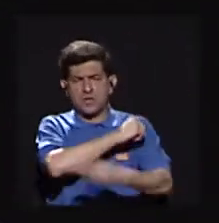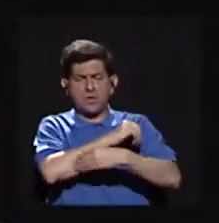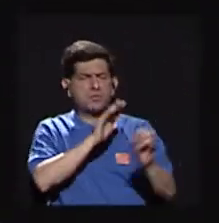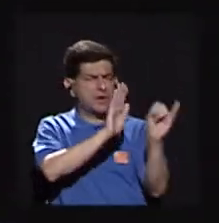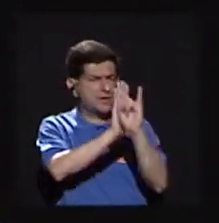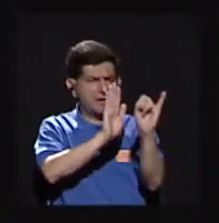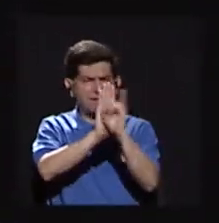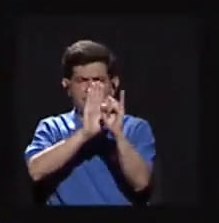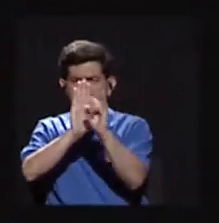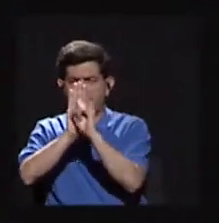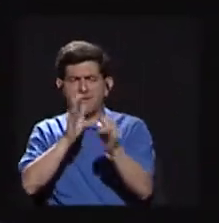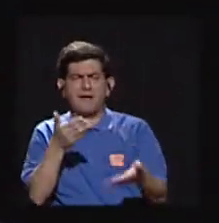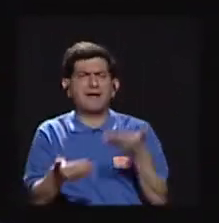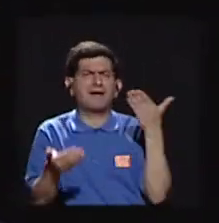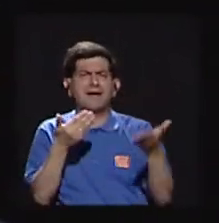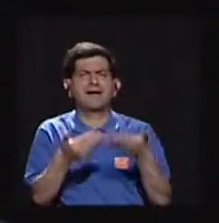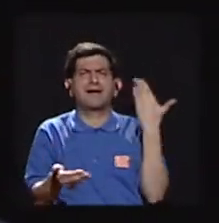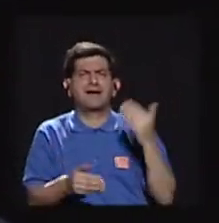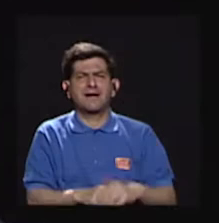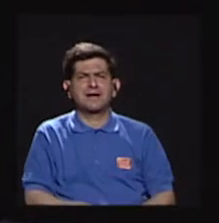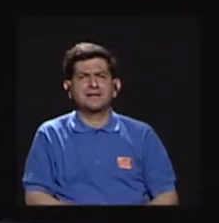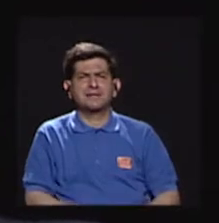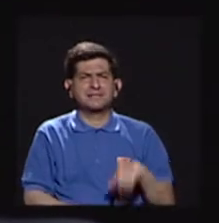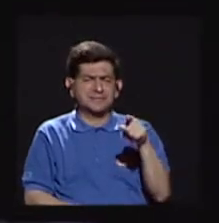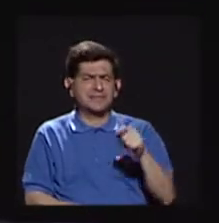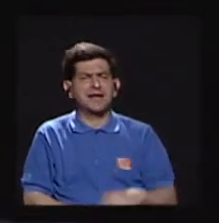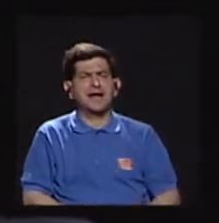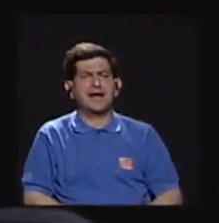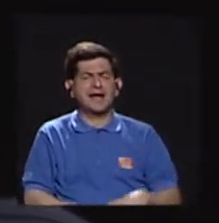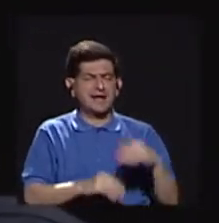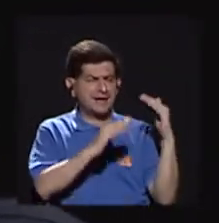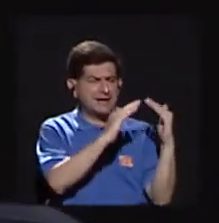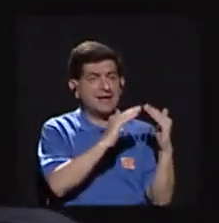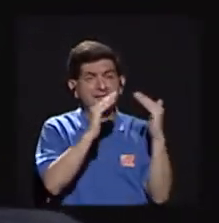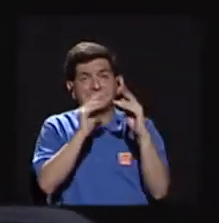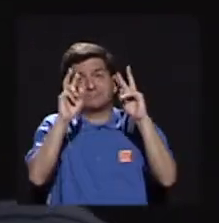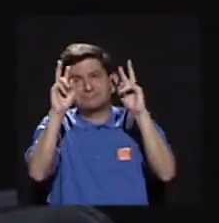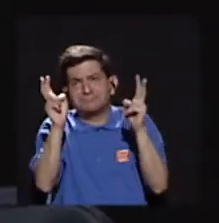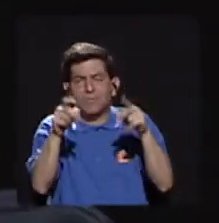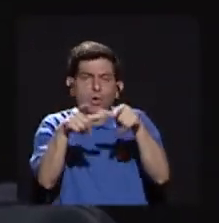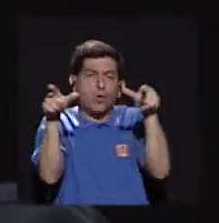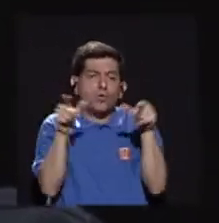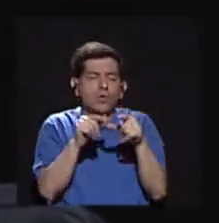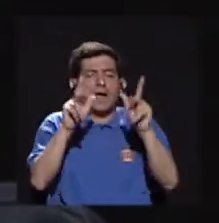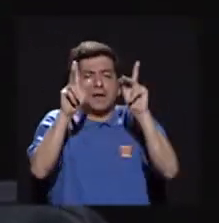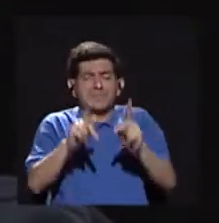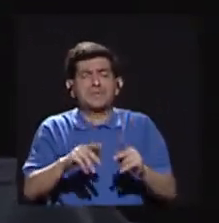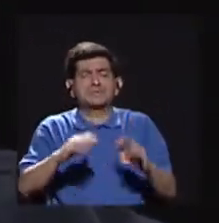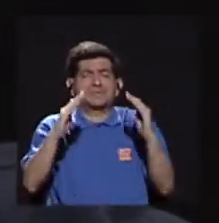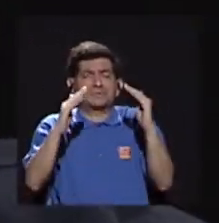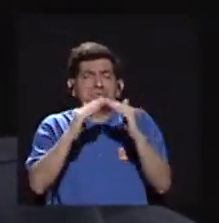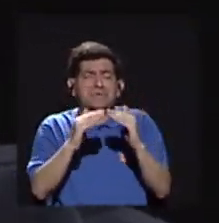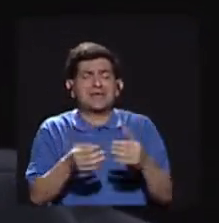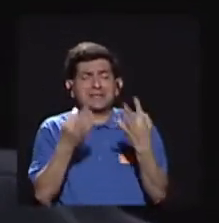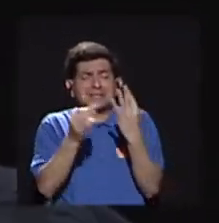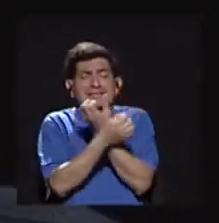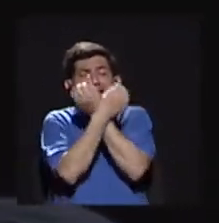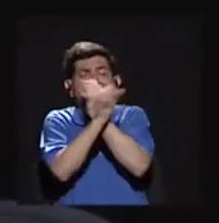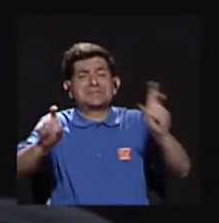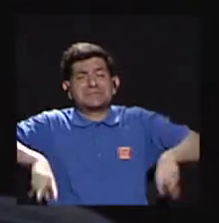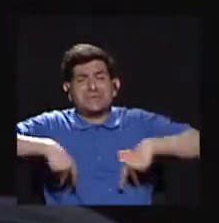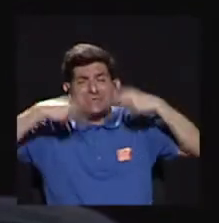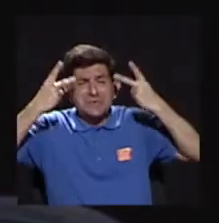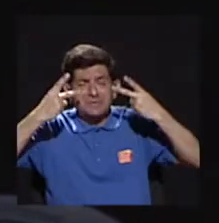identificar casi que las las residencias y se pueden llamar residencia en los lugares donde viven donde sobreviven estos